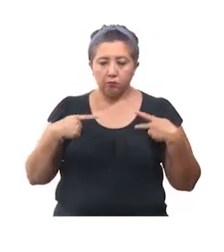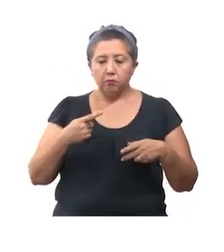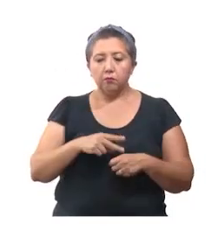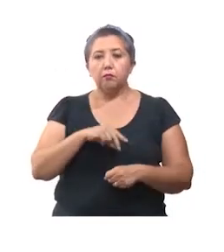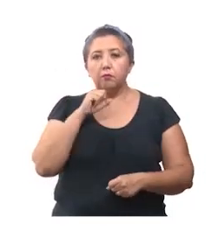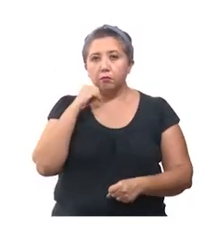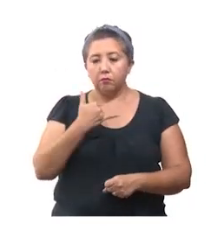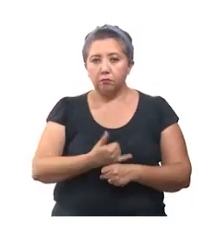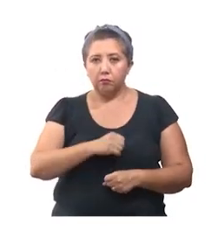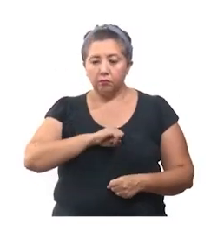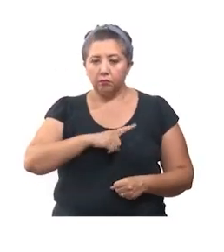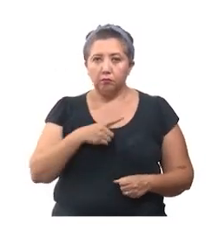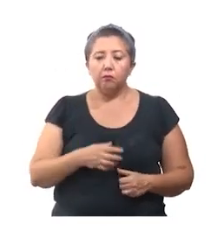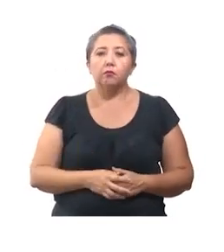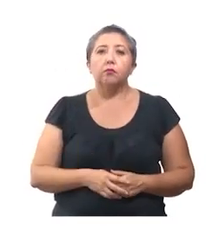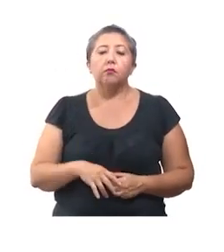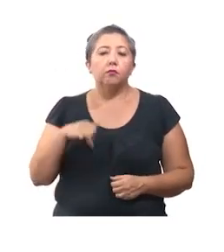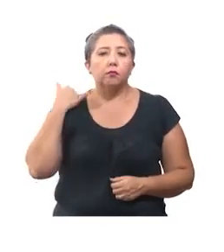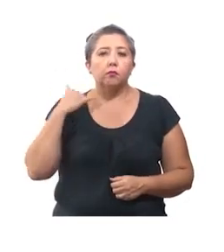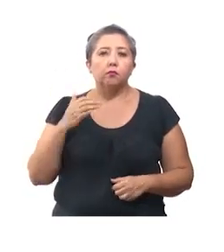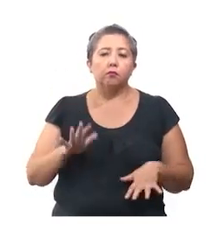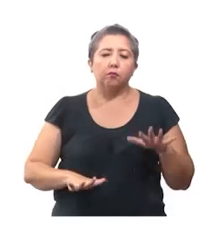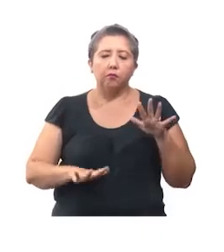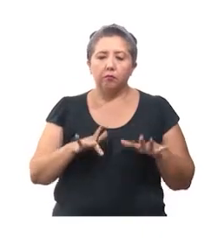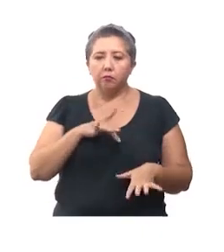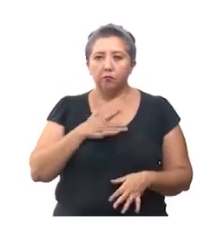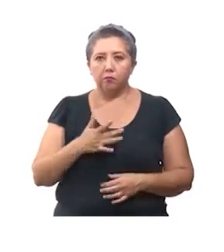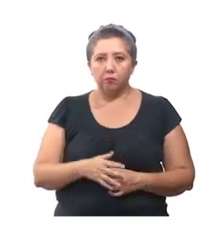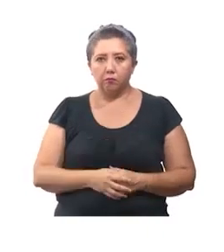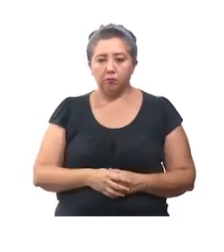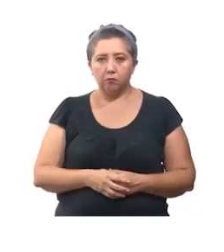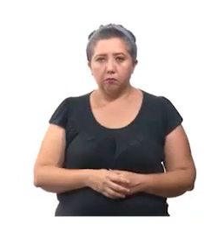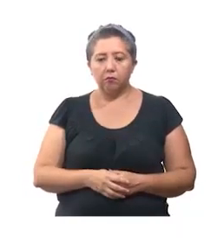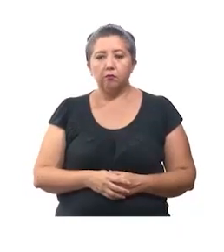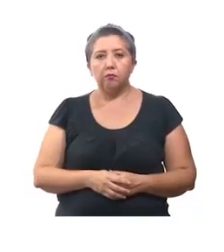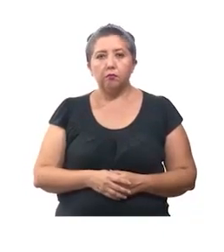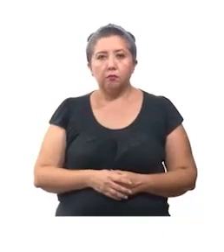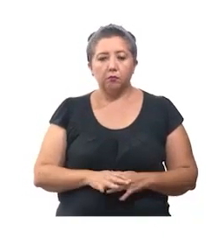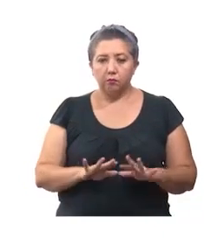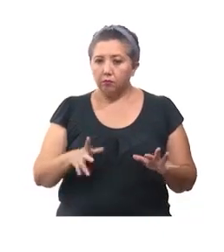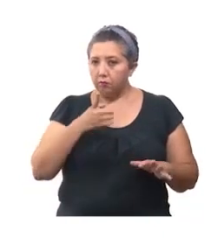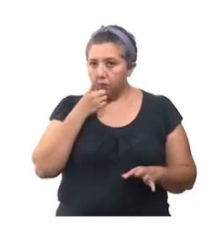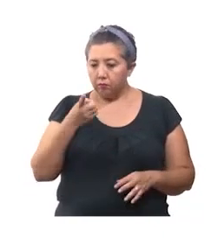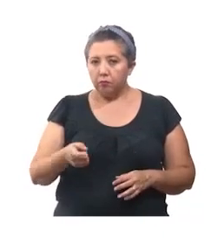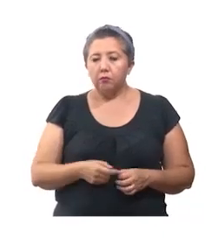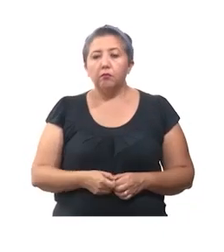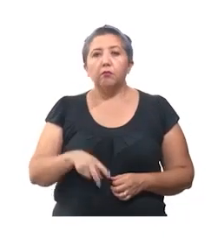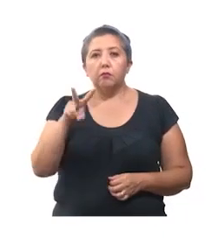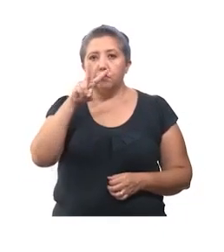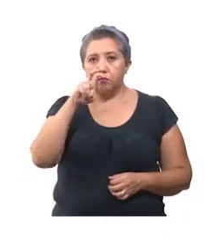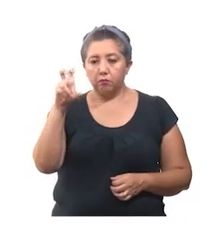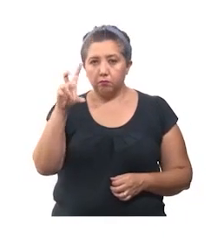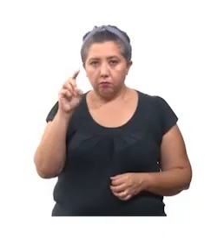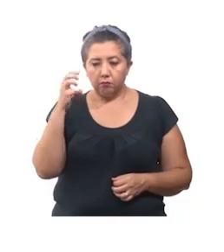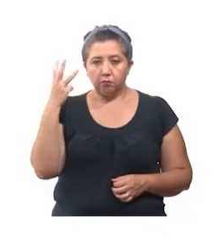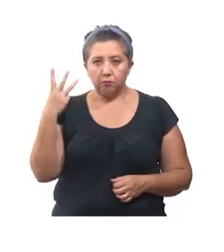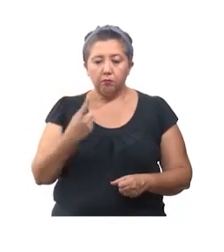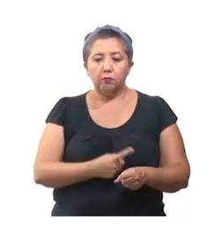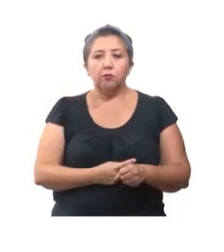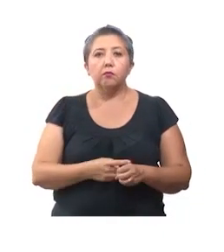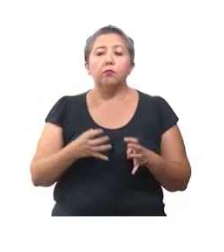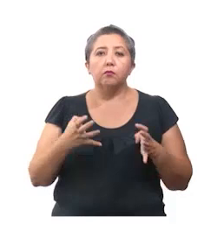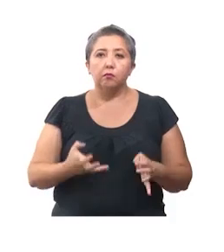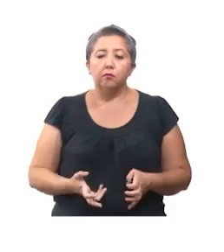monitoreados por personal médico de la Secretaría de Salud de Yucatán. Presentan síntomas leves. Como ya se mencionó, 233 de los